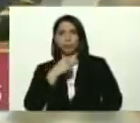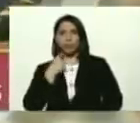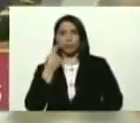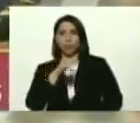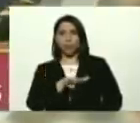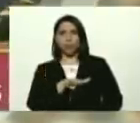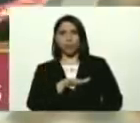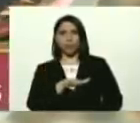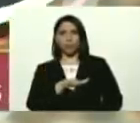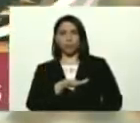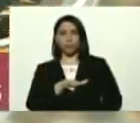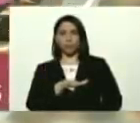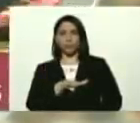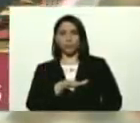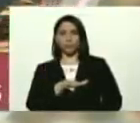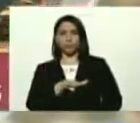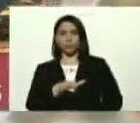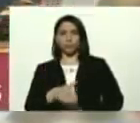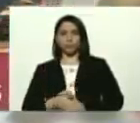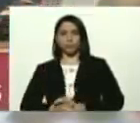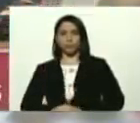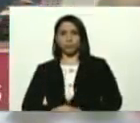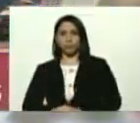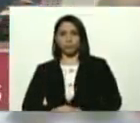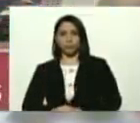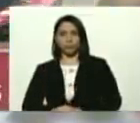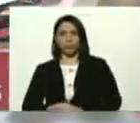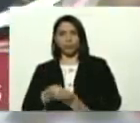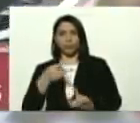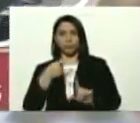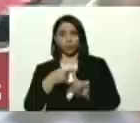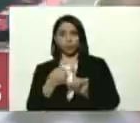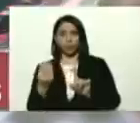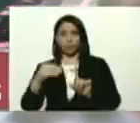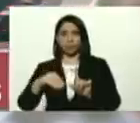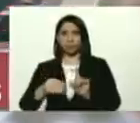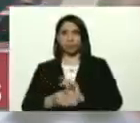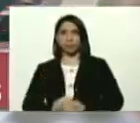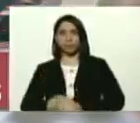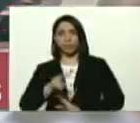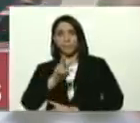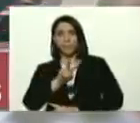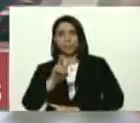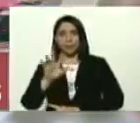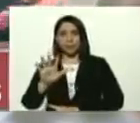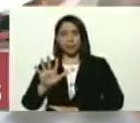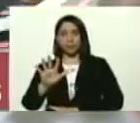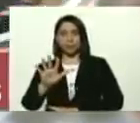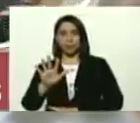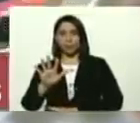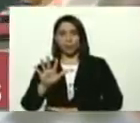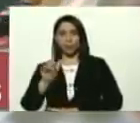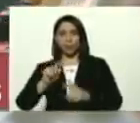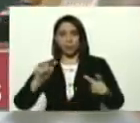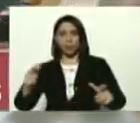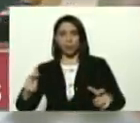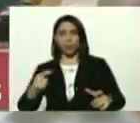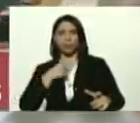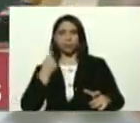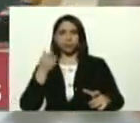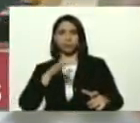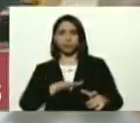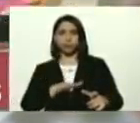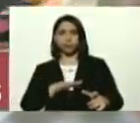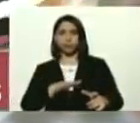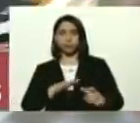fallecido que suma ya, se suma a los 25 casos que teníamos en Venezuela.